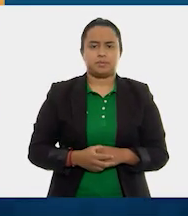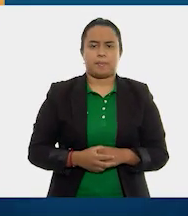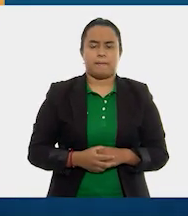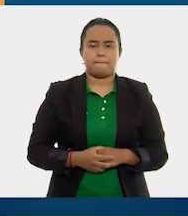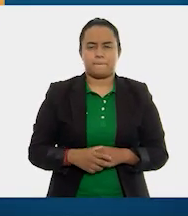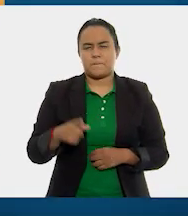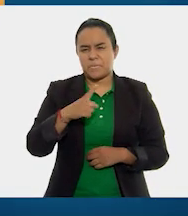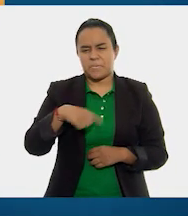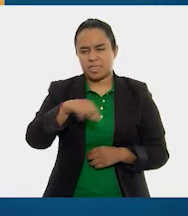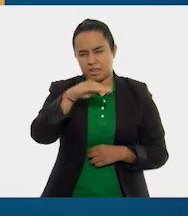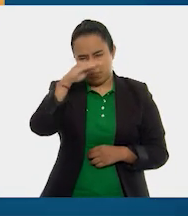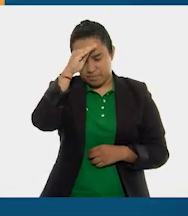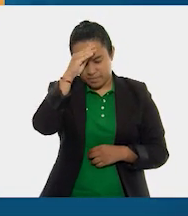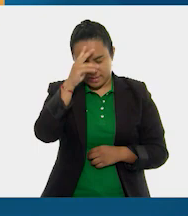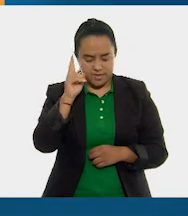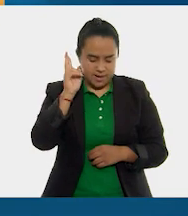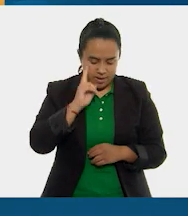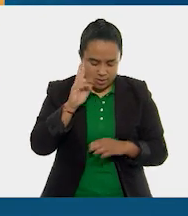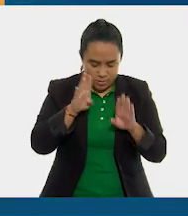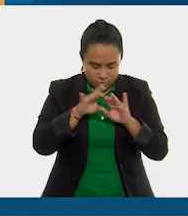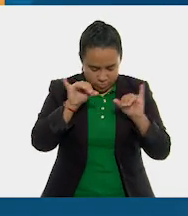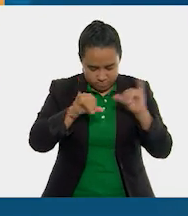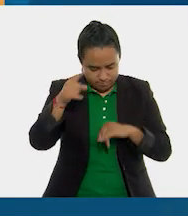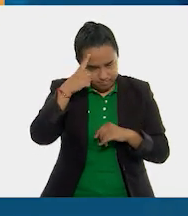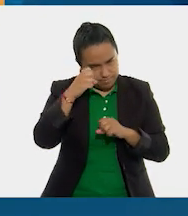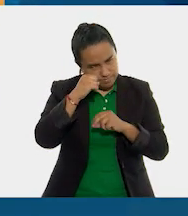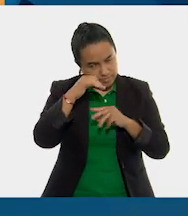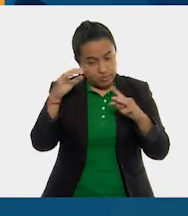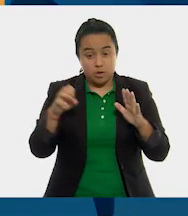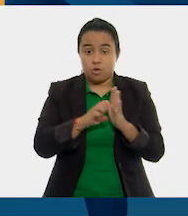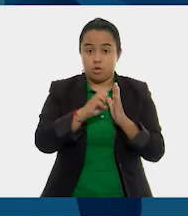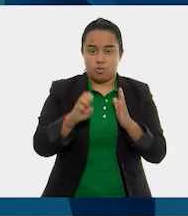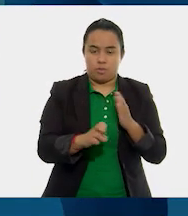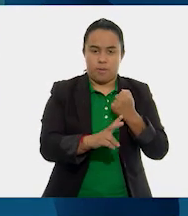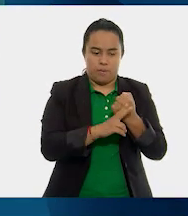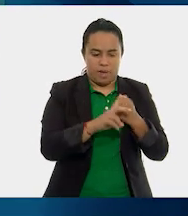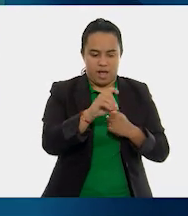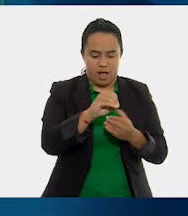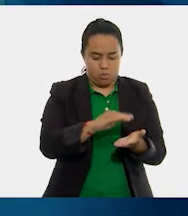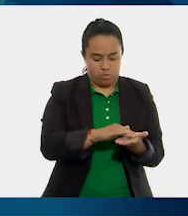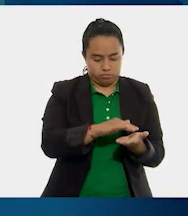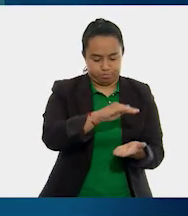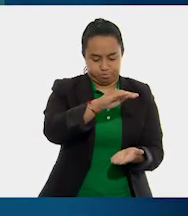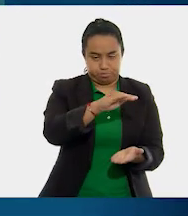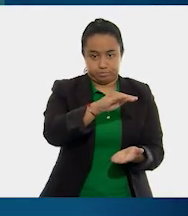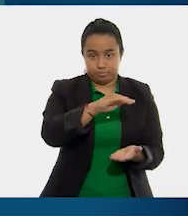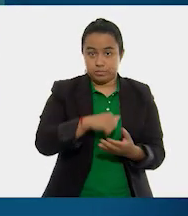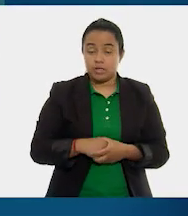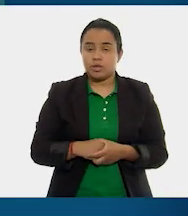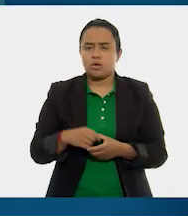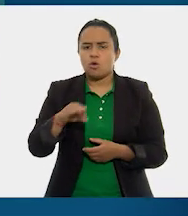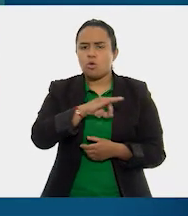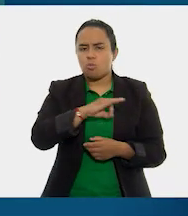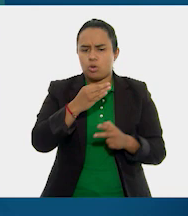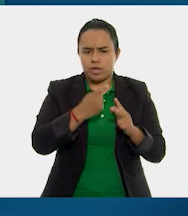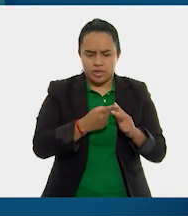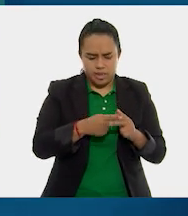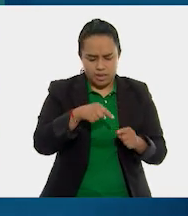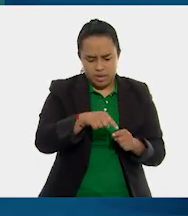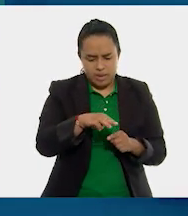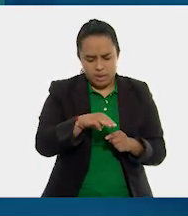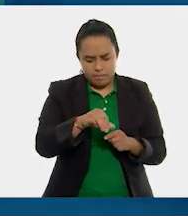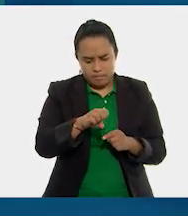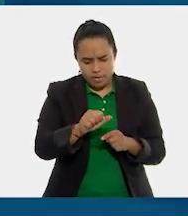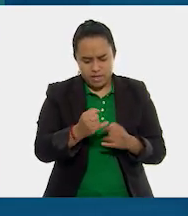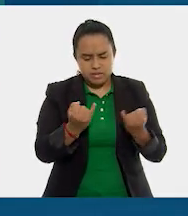Pensemos en un pequeño experimento. Si tuviéramos, por ejemplo, un vaso con agua, podemos medir tanto su masa